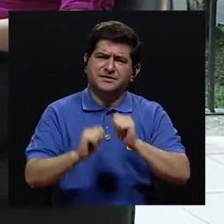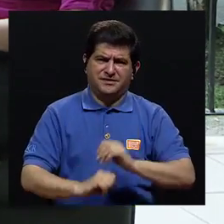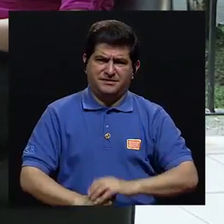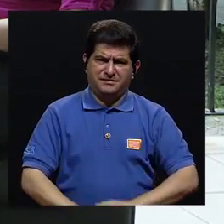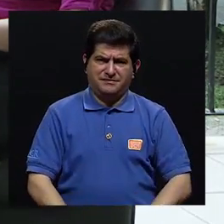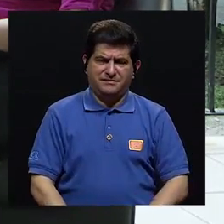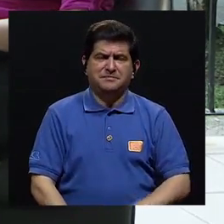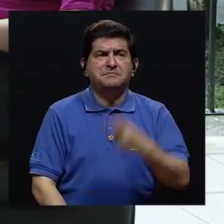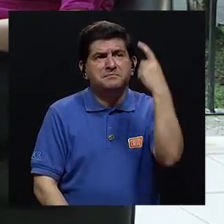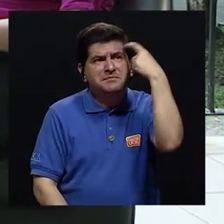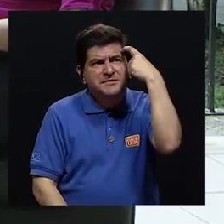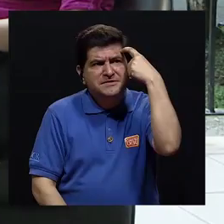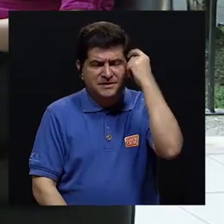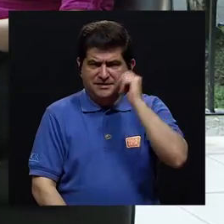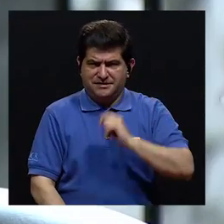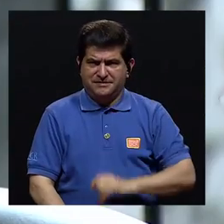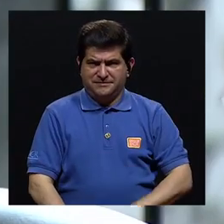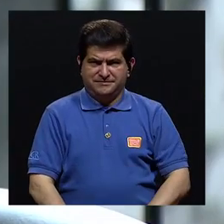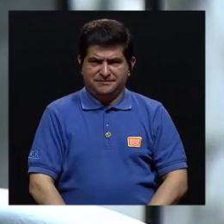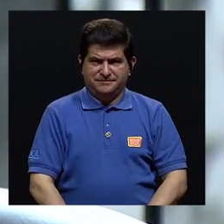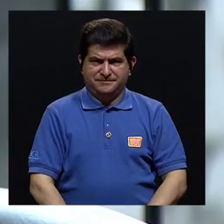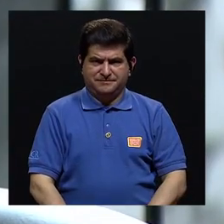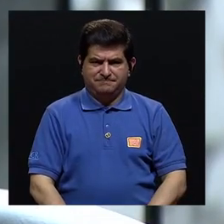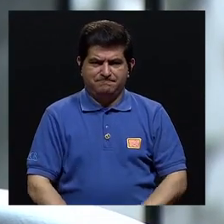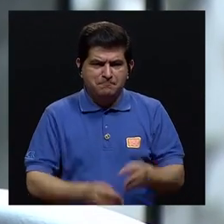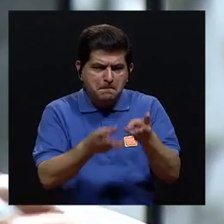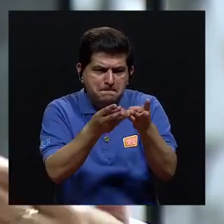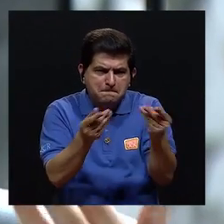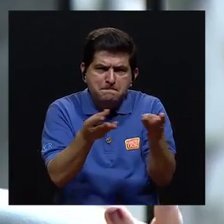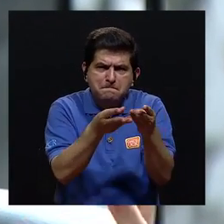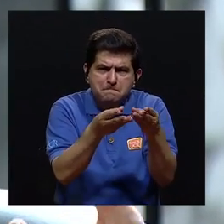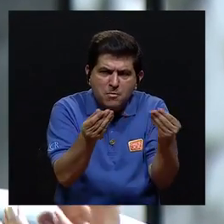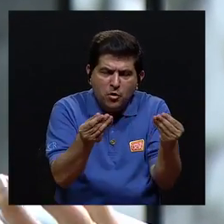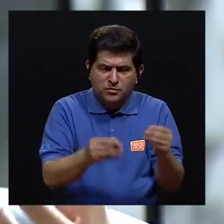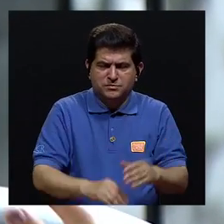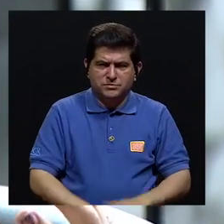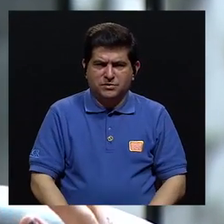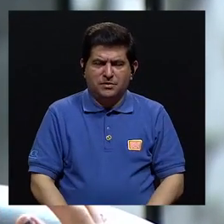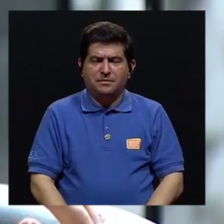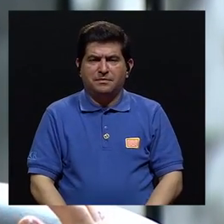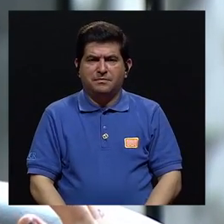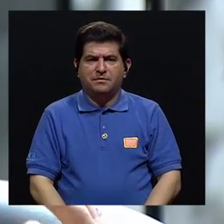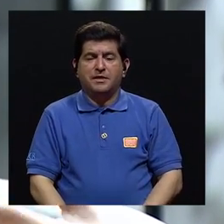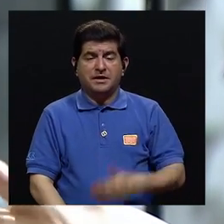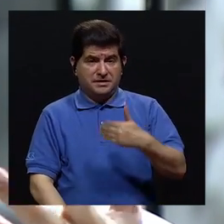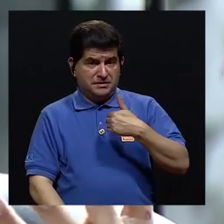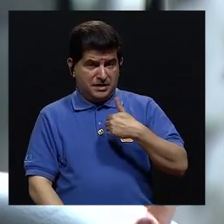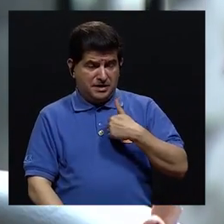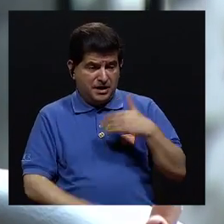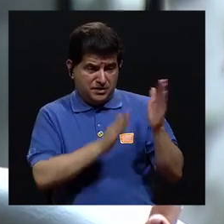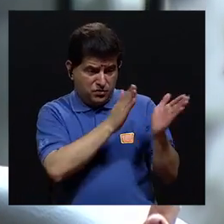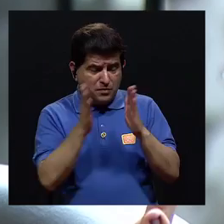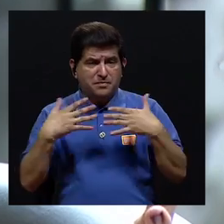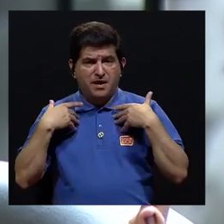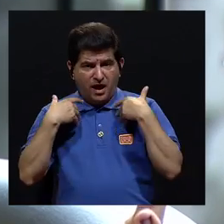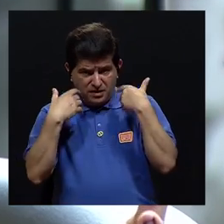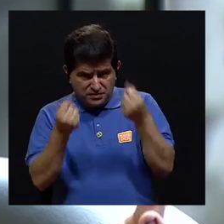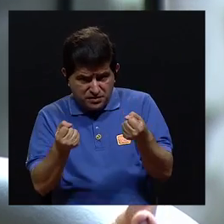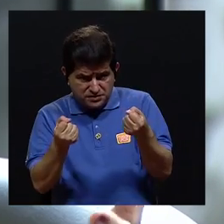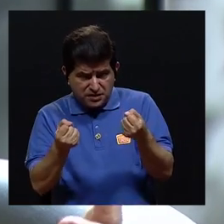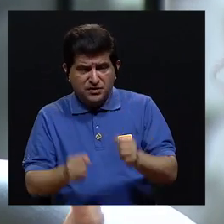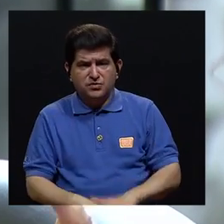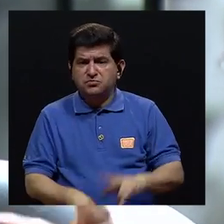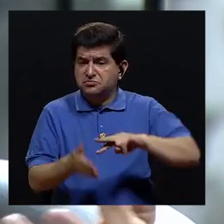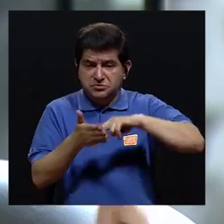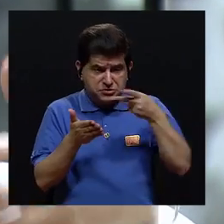poco en términos de productividad, o sea, ¿qué genera el tener un plan de salud